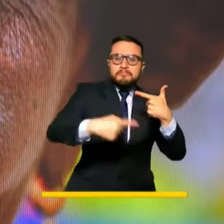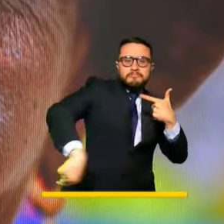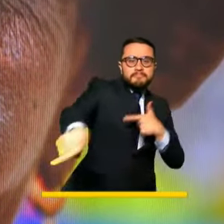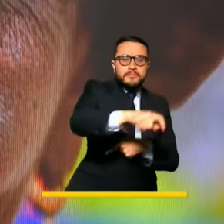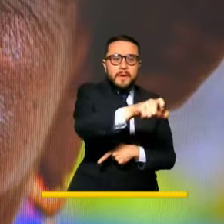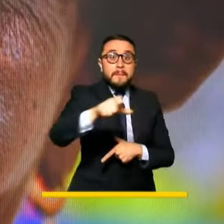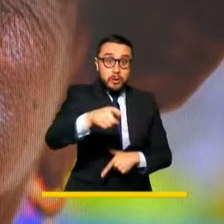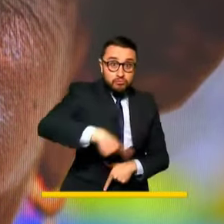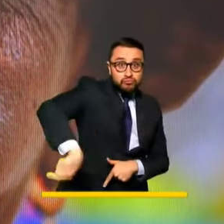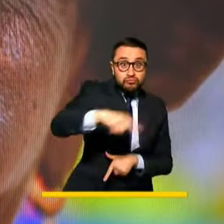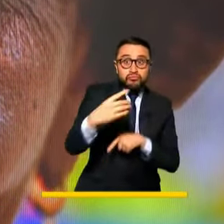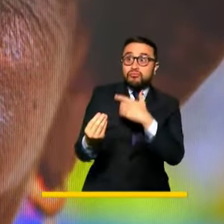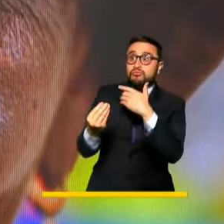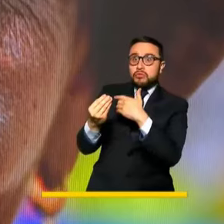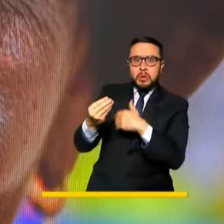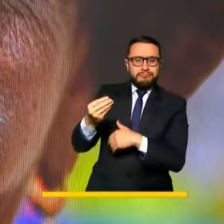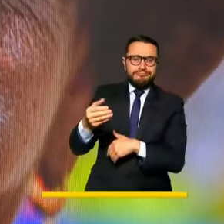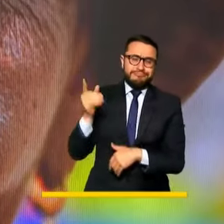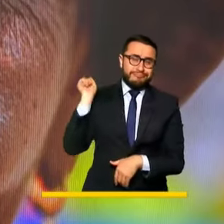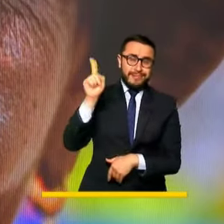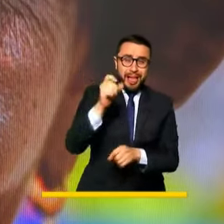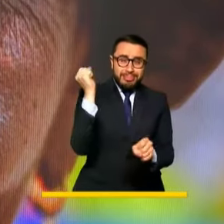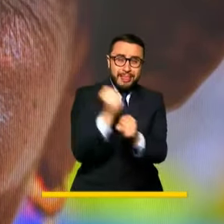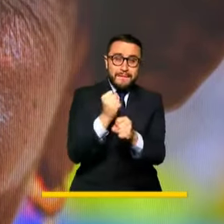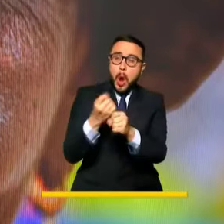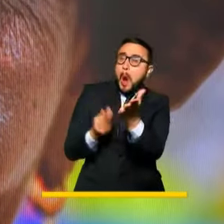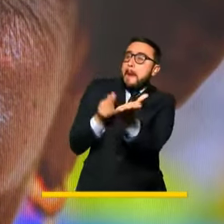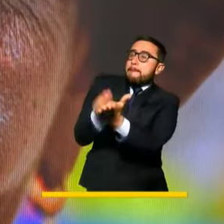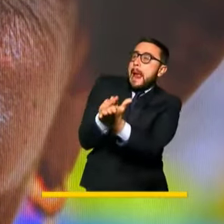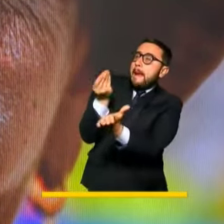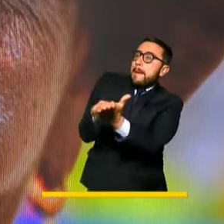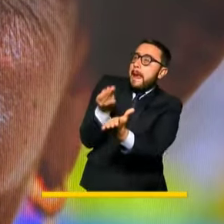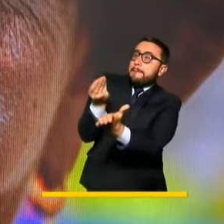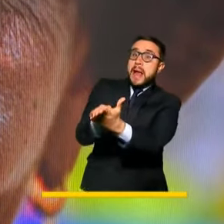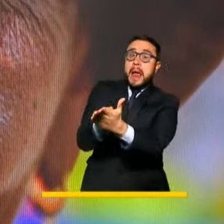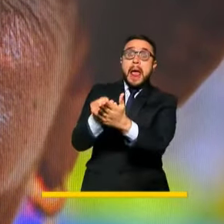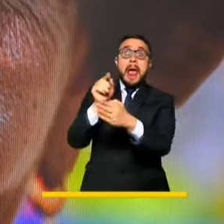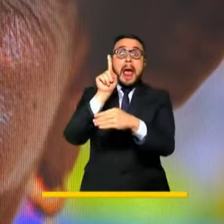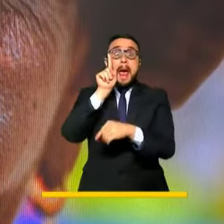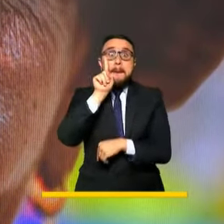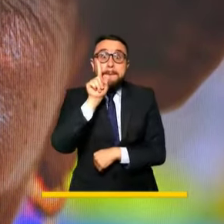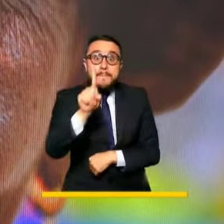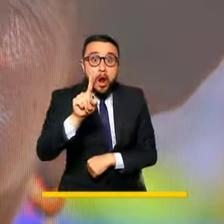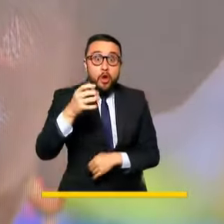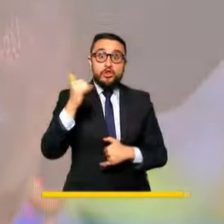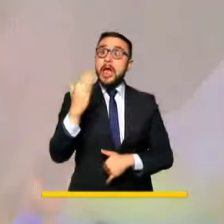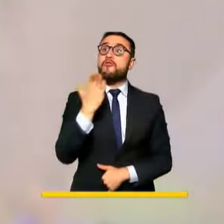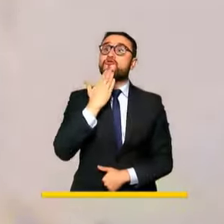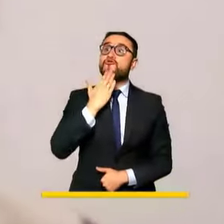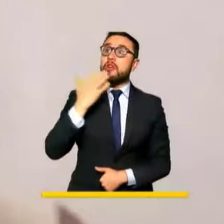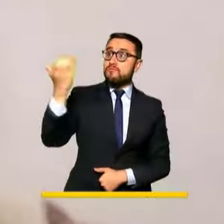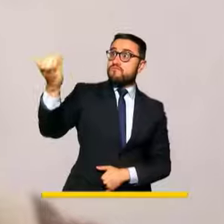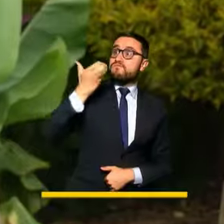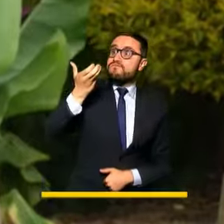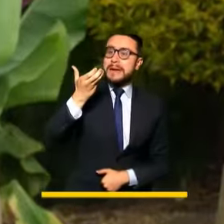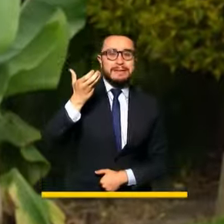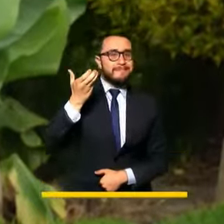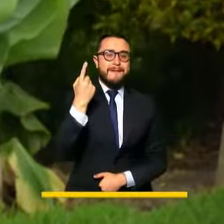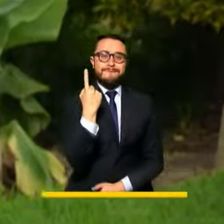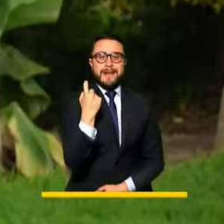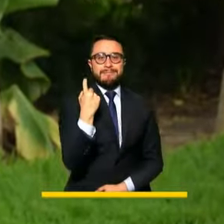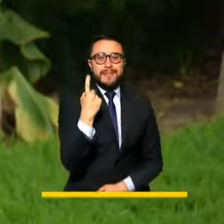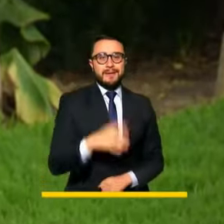gran parte de su vida, pero no les alcanza para recibir una pensión. A quienes